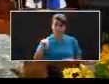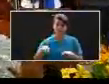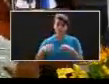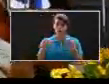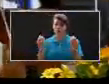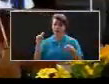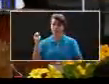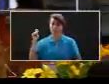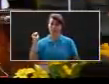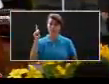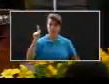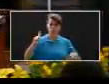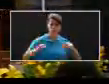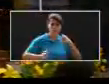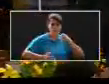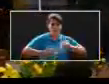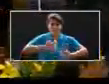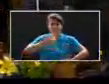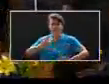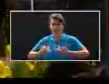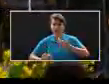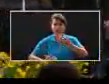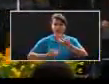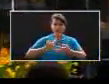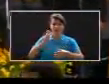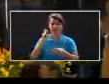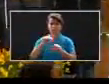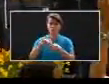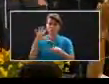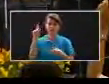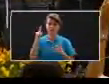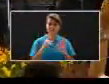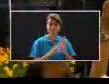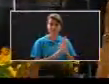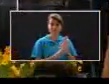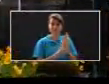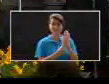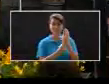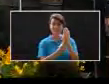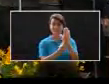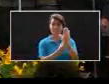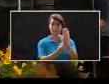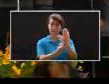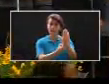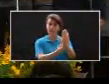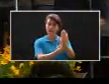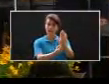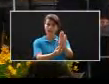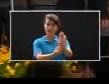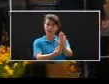Así como David fluía en su presencia,